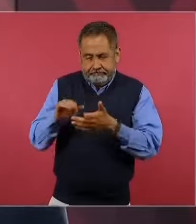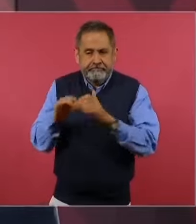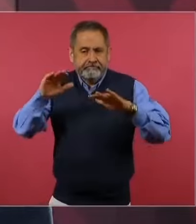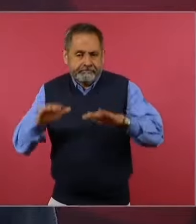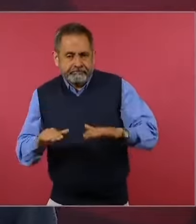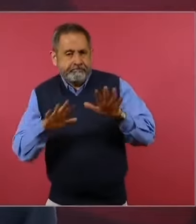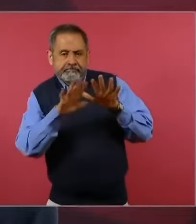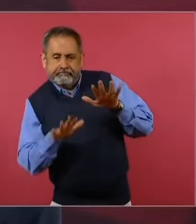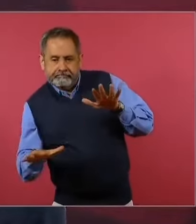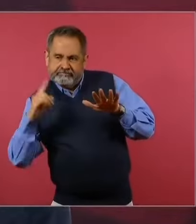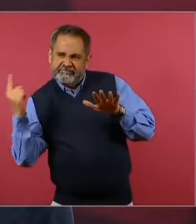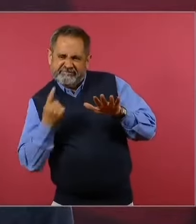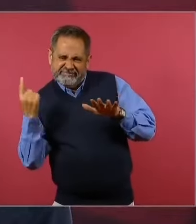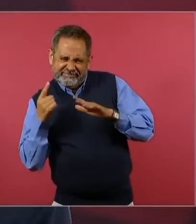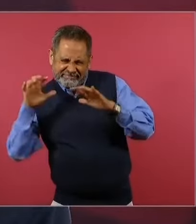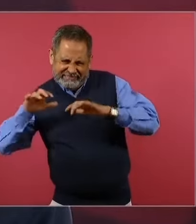baja,